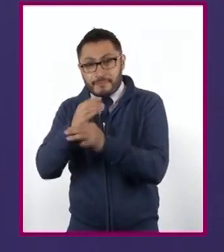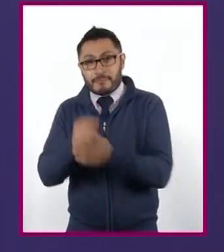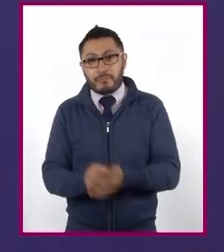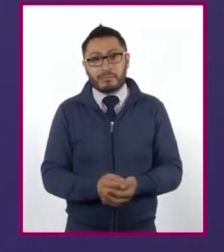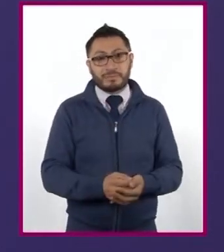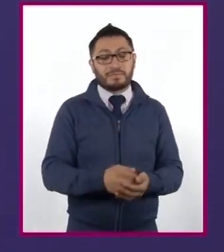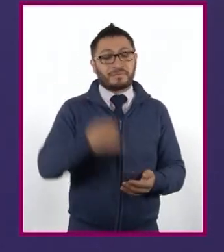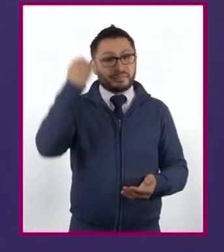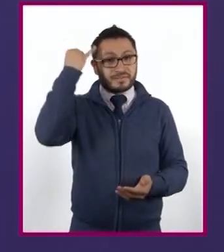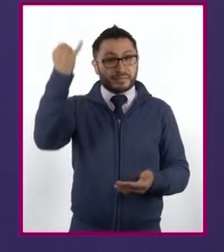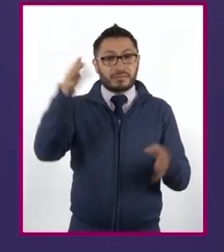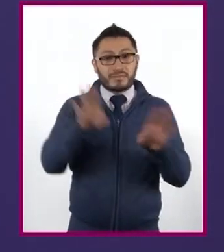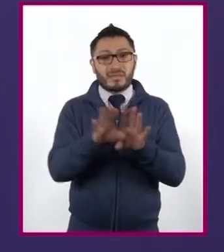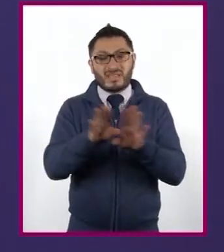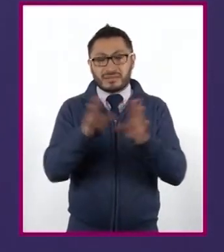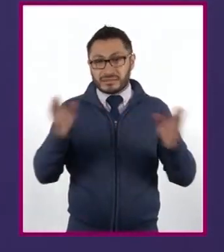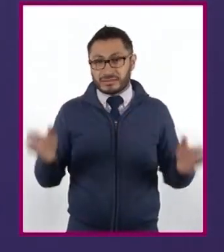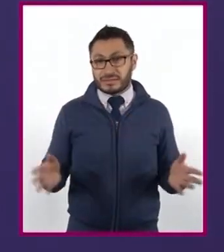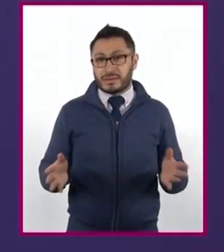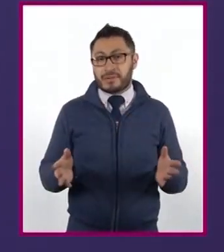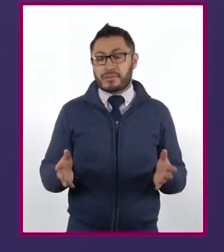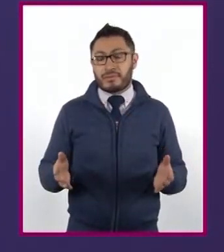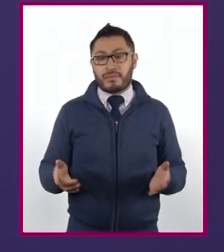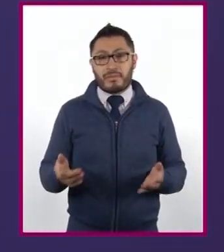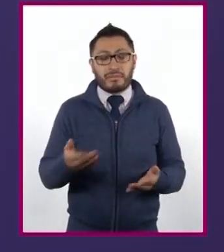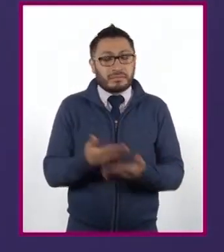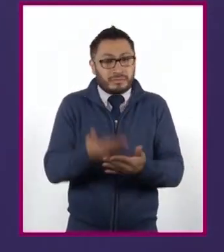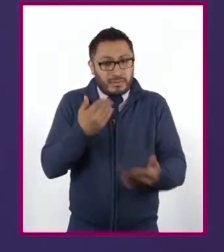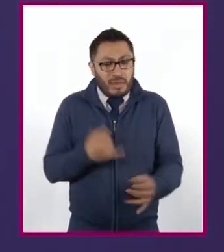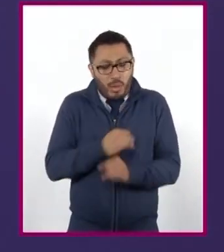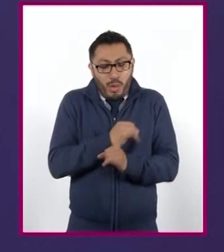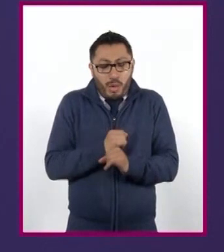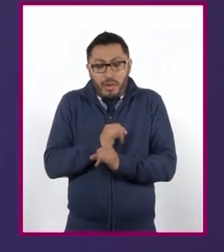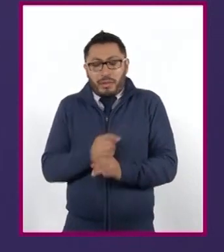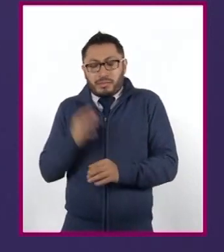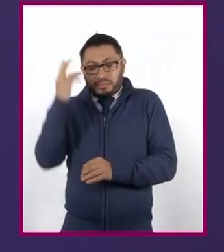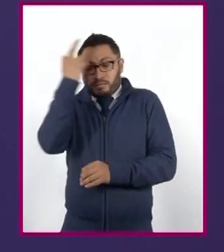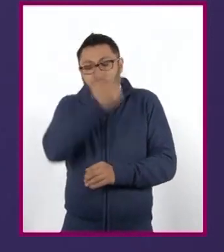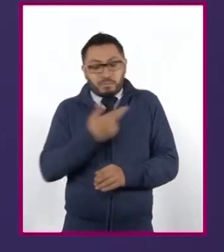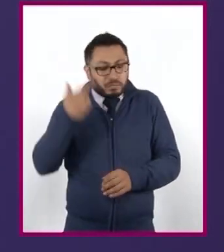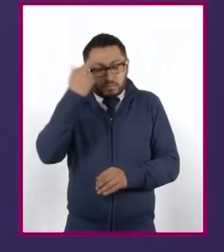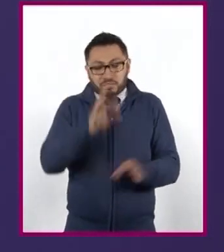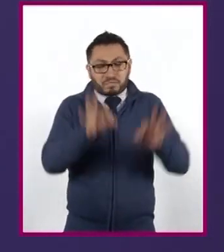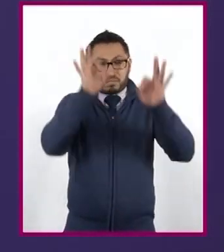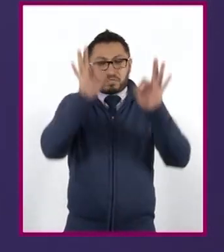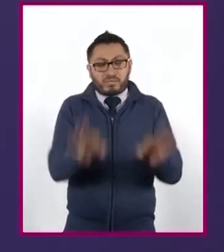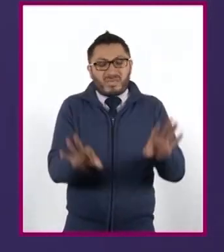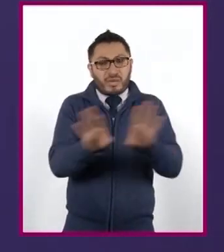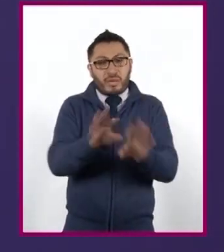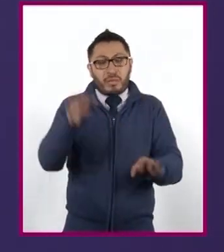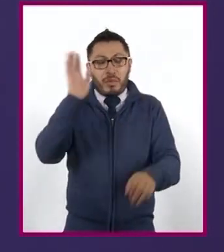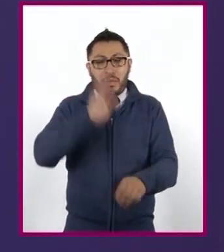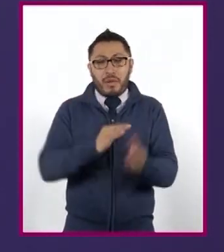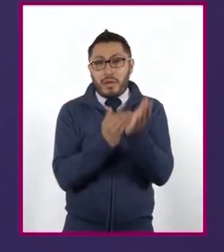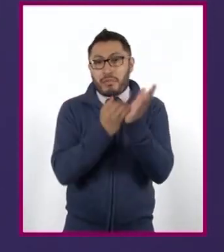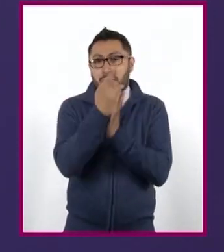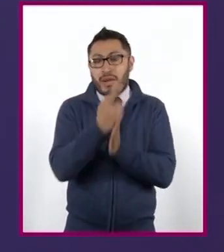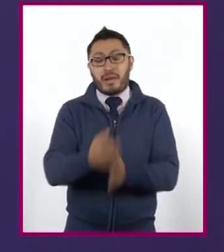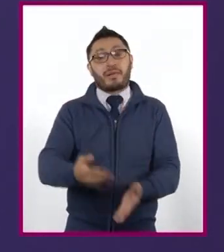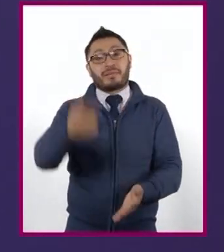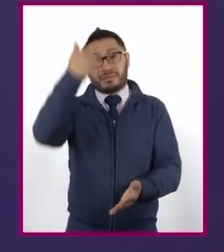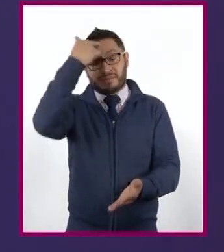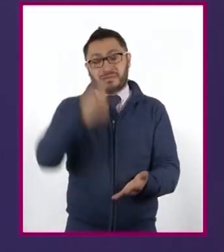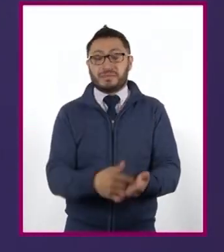de que la idea esté sustentada en un análisis riguroso y sistemático le presta mayor